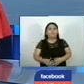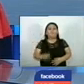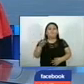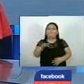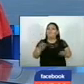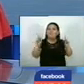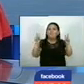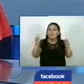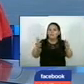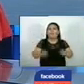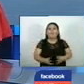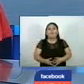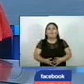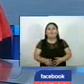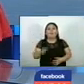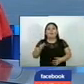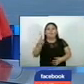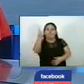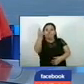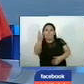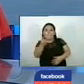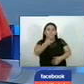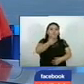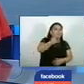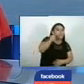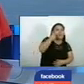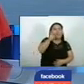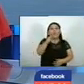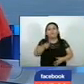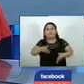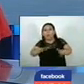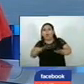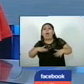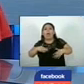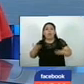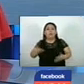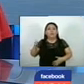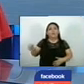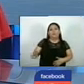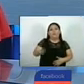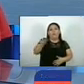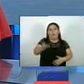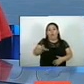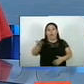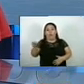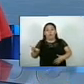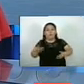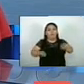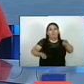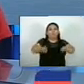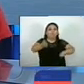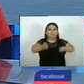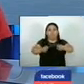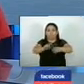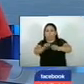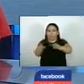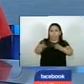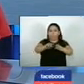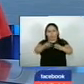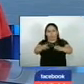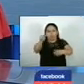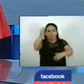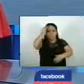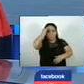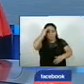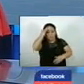Iniciamos con los hechos, contarles que gestores de tráfico ahora utilizan tecnología para verificar que los conductores cumplan con los límites de